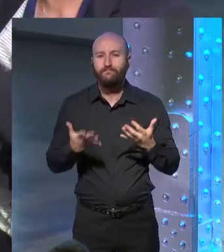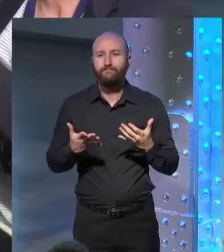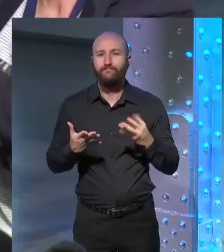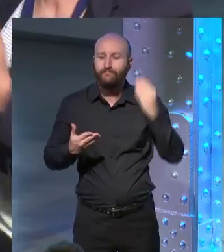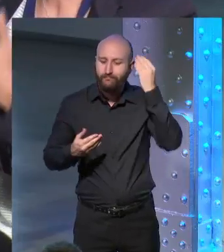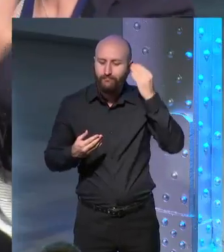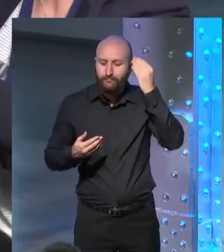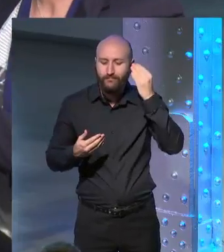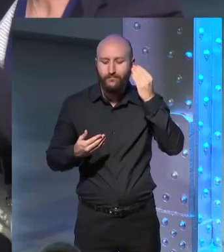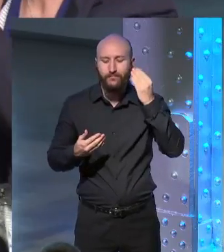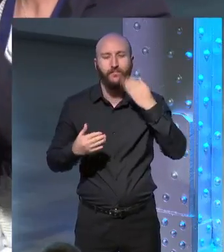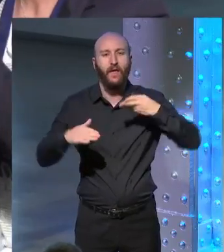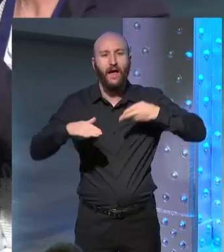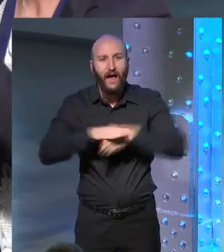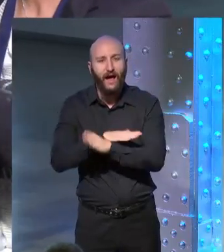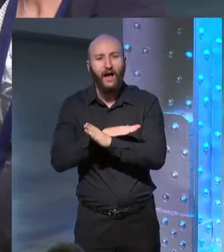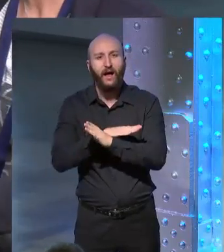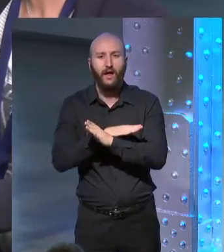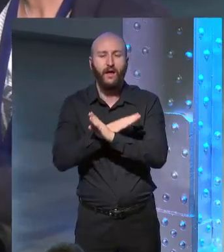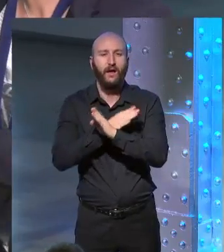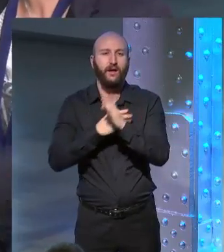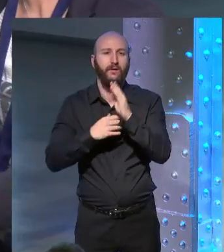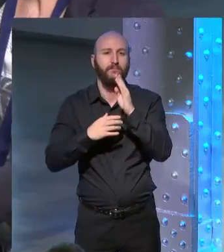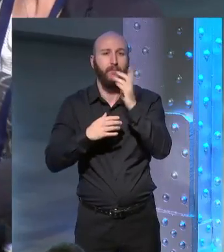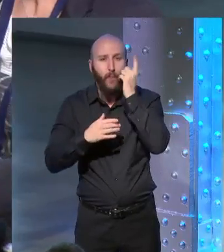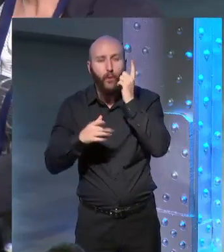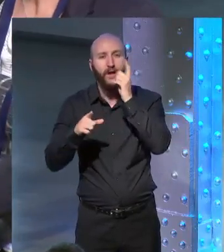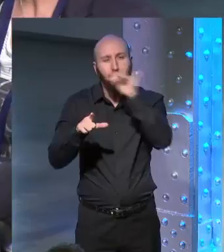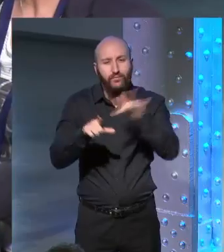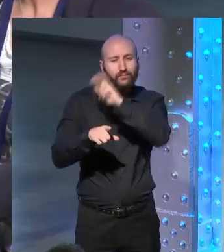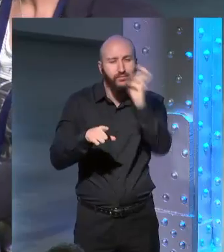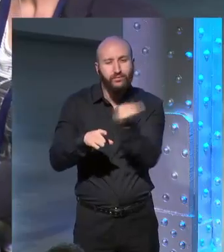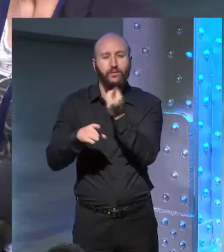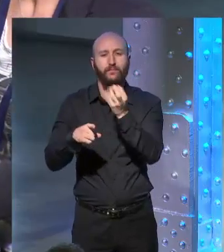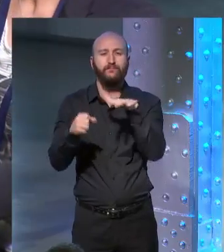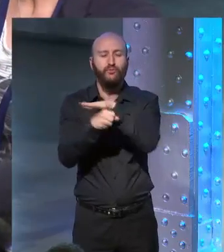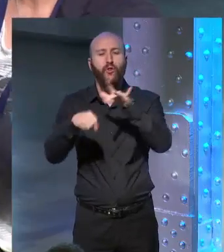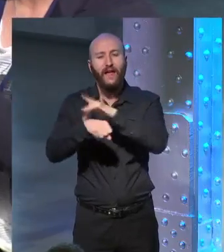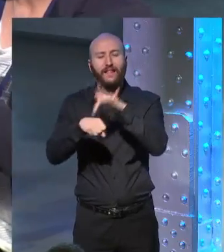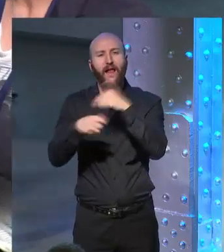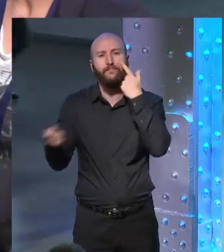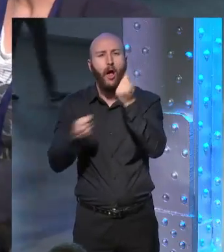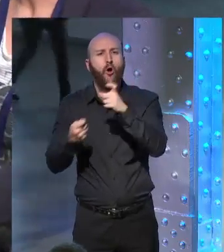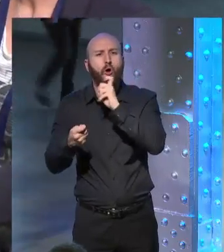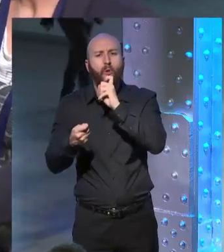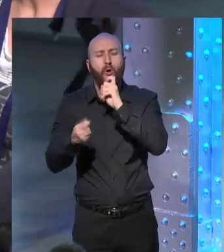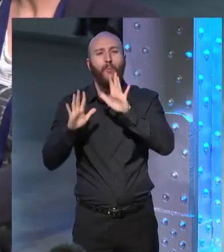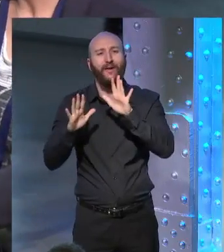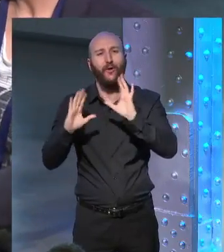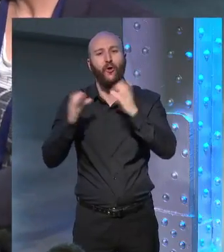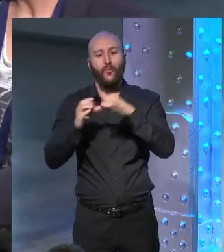¿Cómo se puede gestionar el acceso a los dispositivos y sobre todo al mundo digital en unos